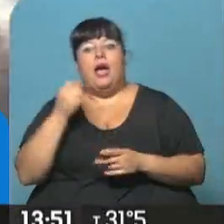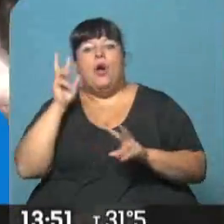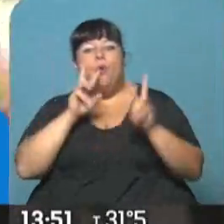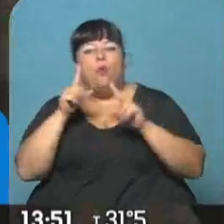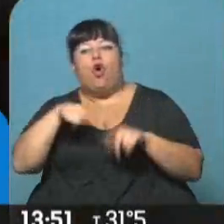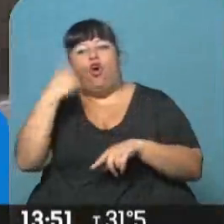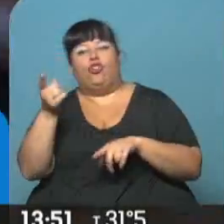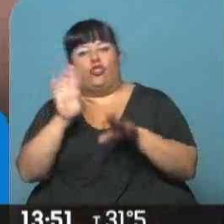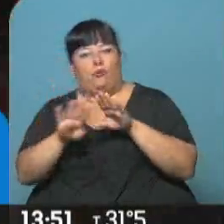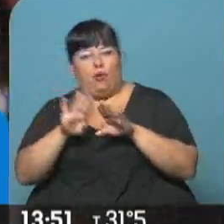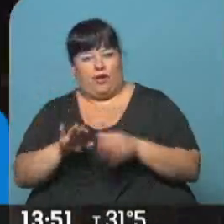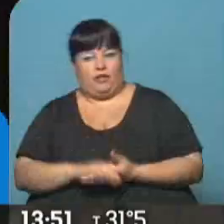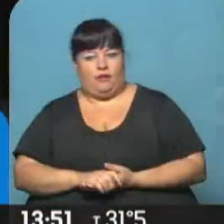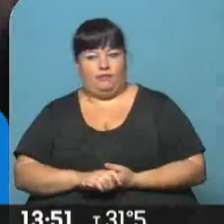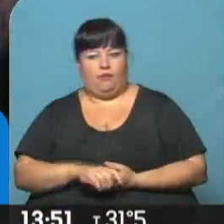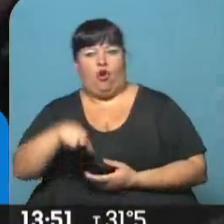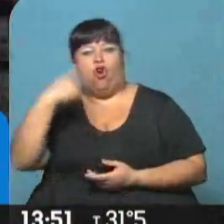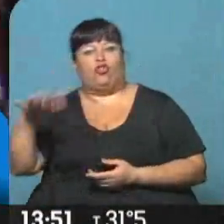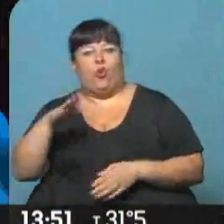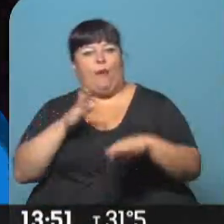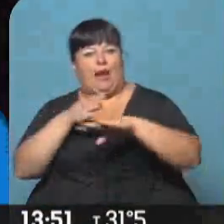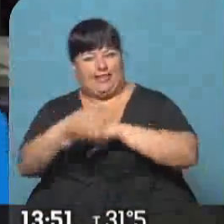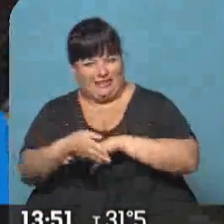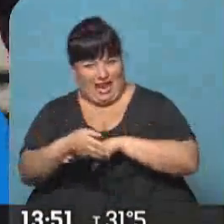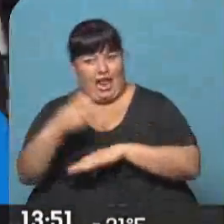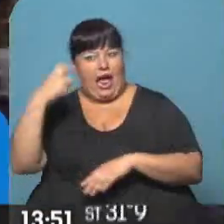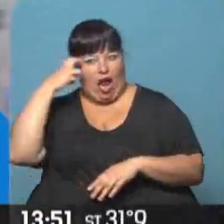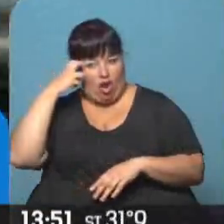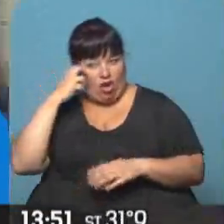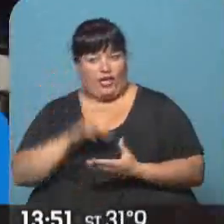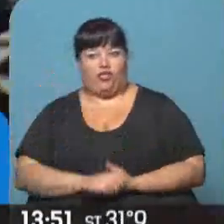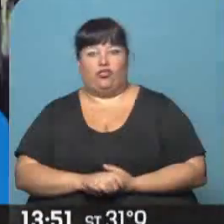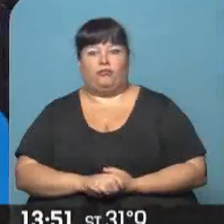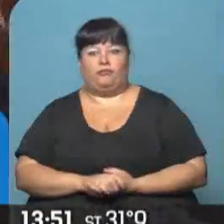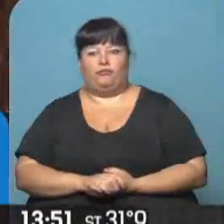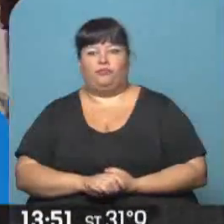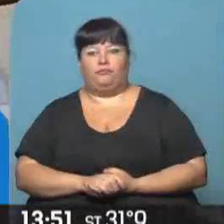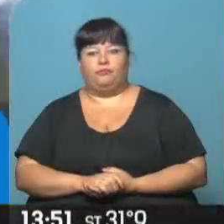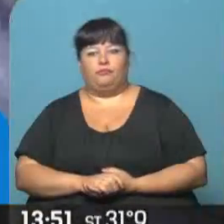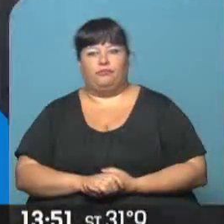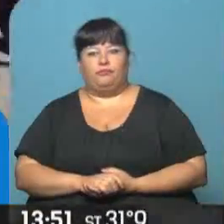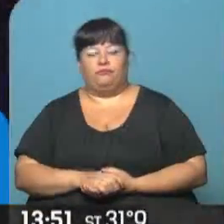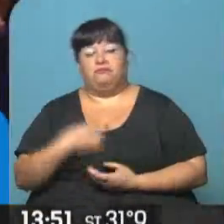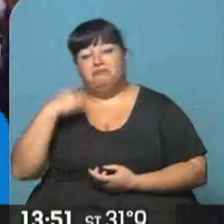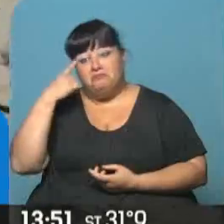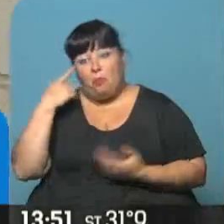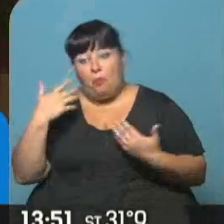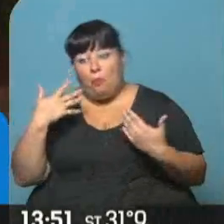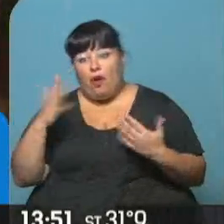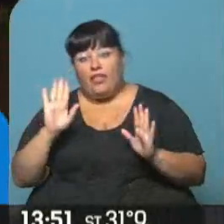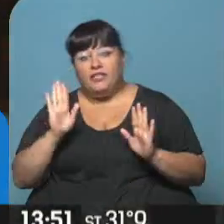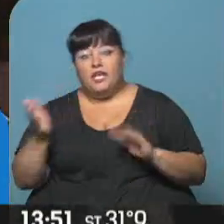buscar otro lugar de ingreso al Parlamento Nacional, que pensamos que puede ser